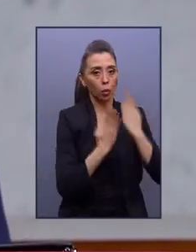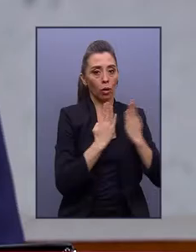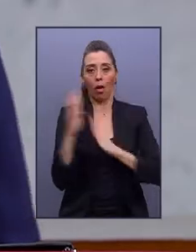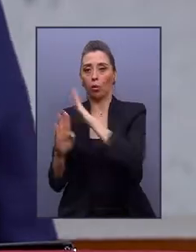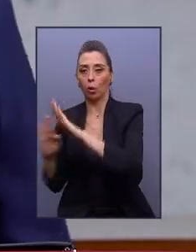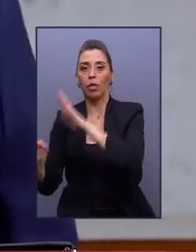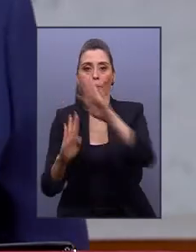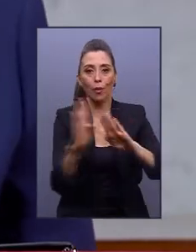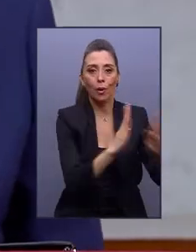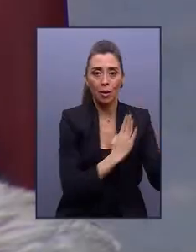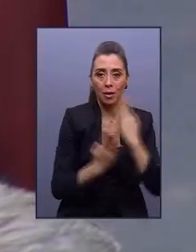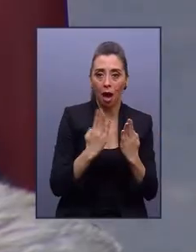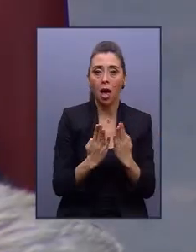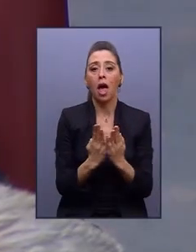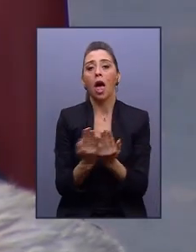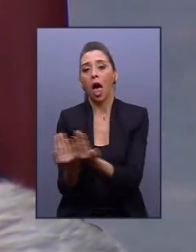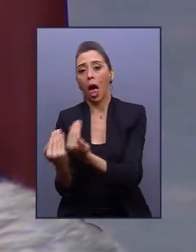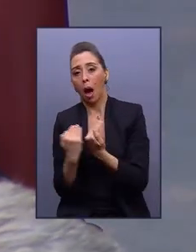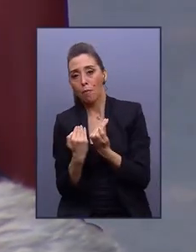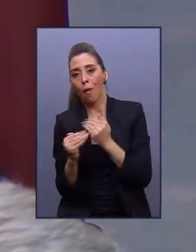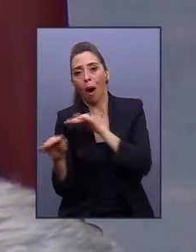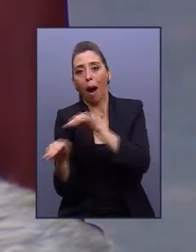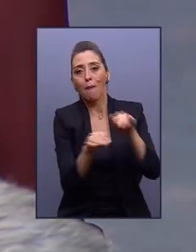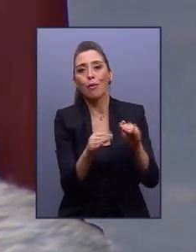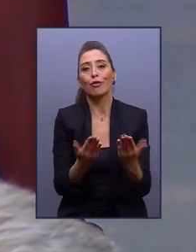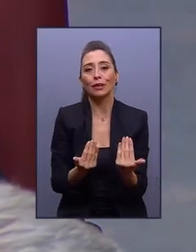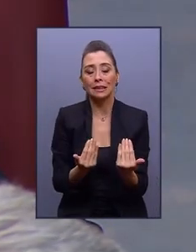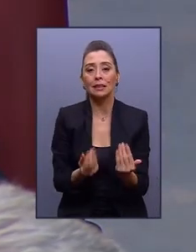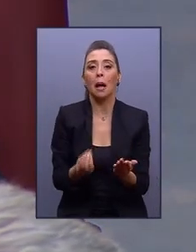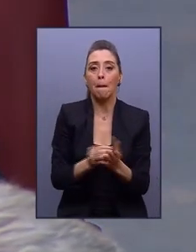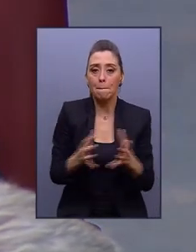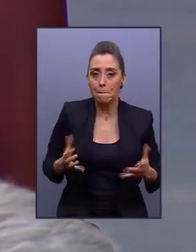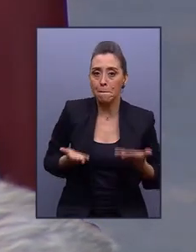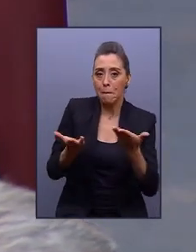otros y apoyarnos cuando se requiere. Por